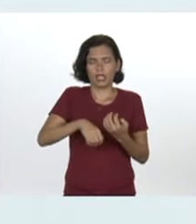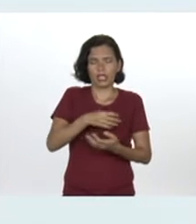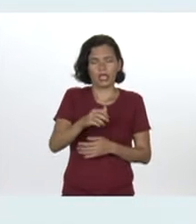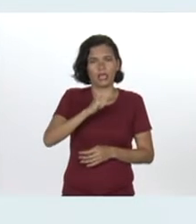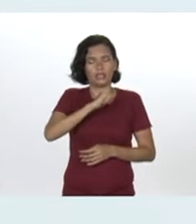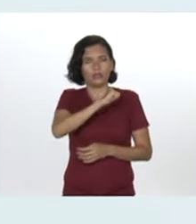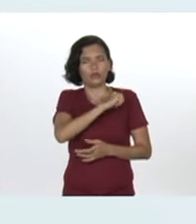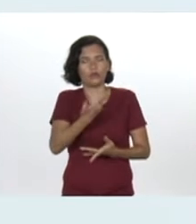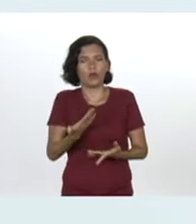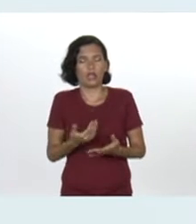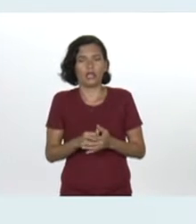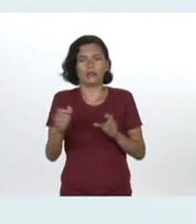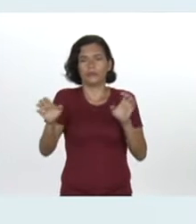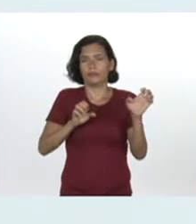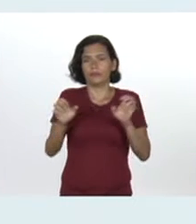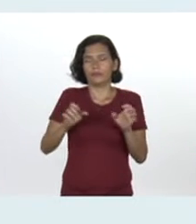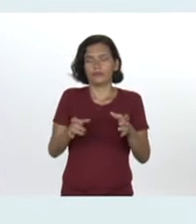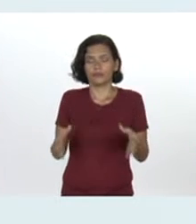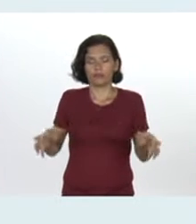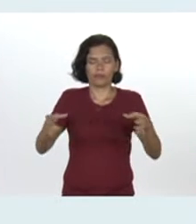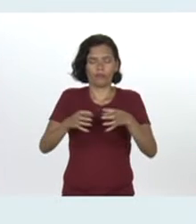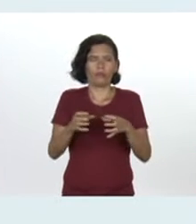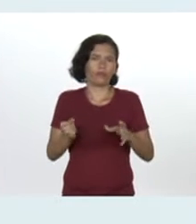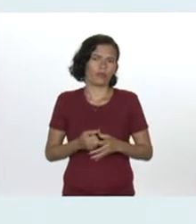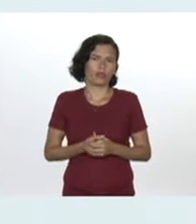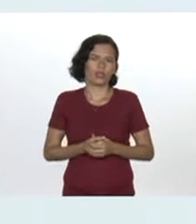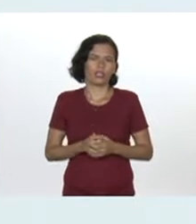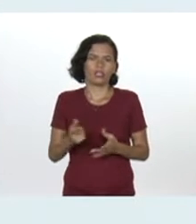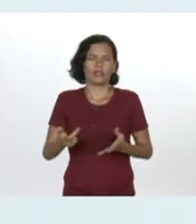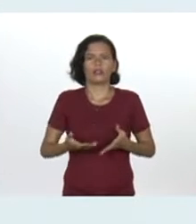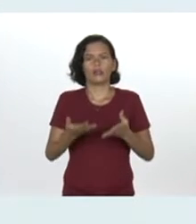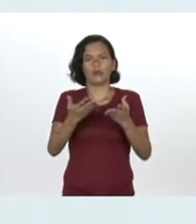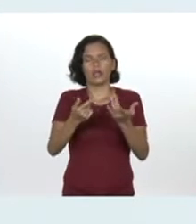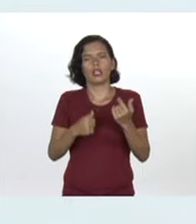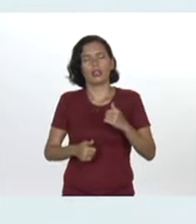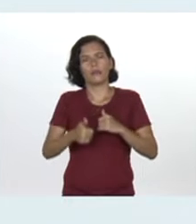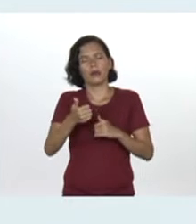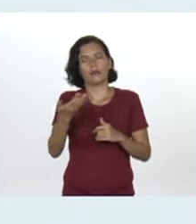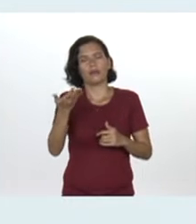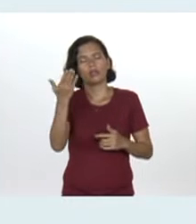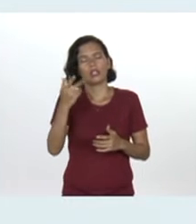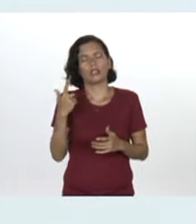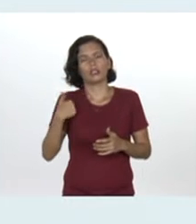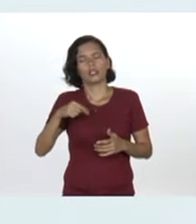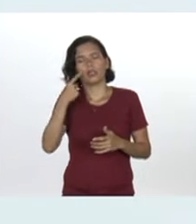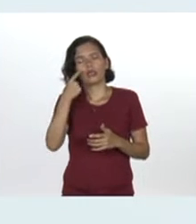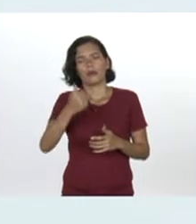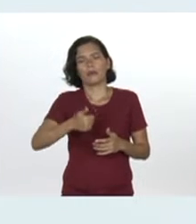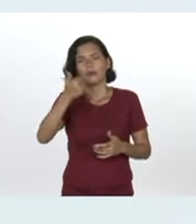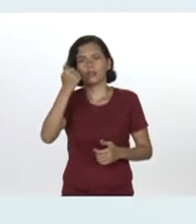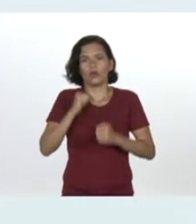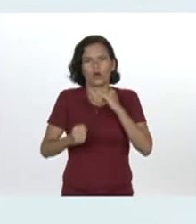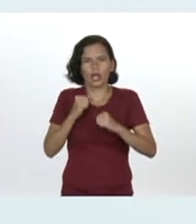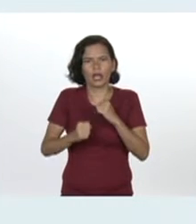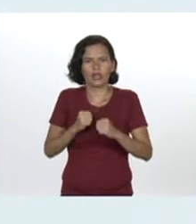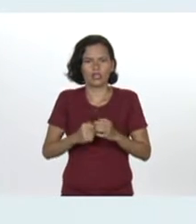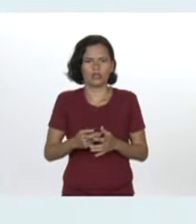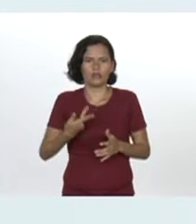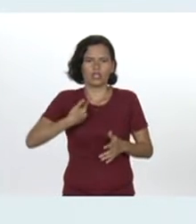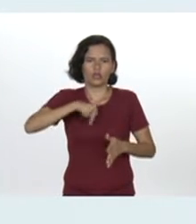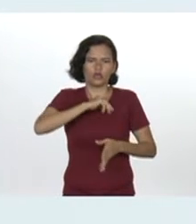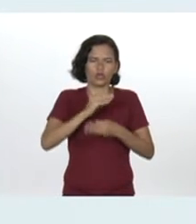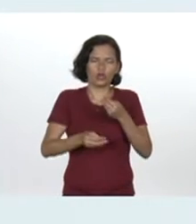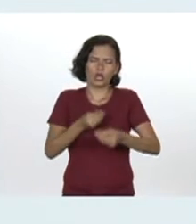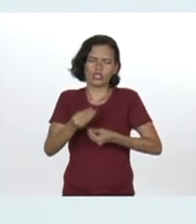individuales, pruebas que son colectivas. Entonces, te voy a hablar de las importantes que tienen que ver más que todo con las carreras, porque son las que